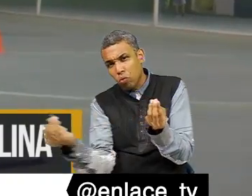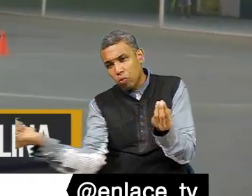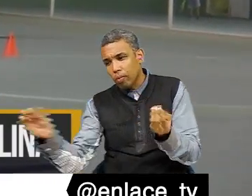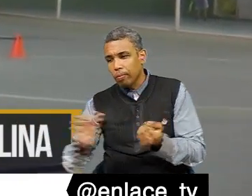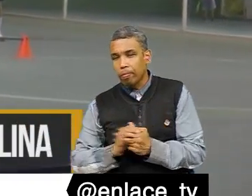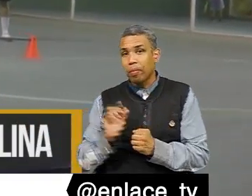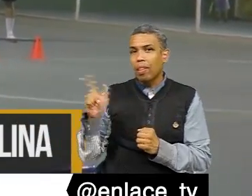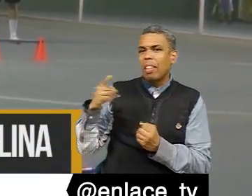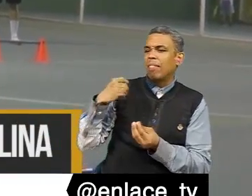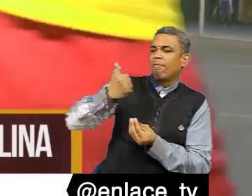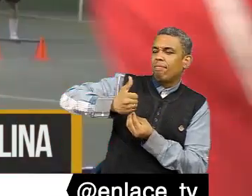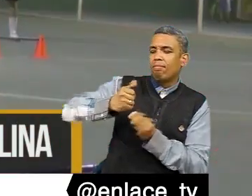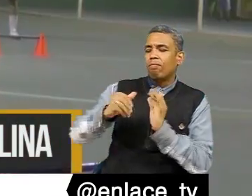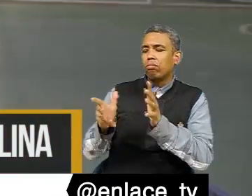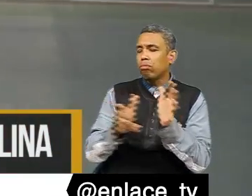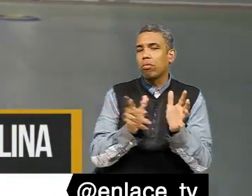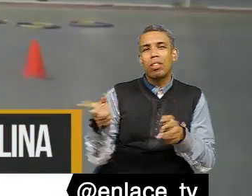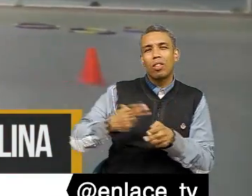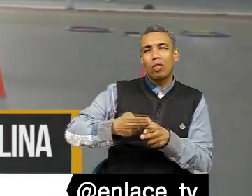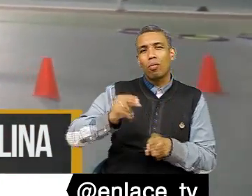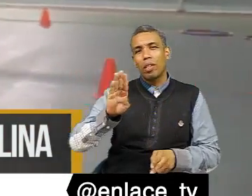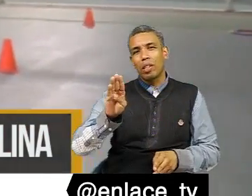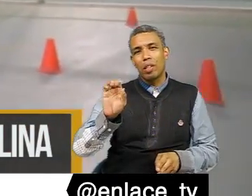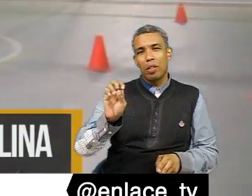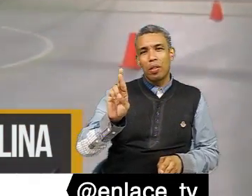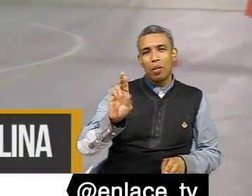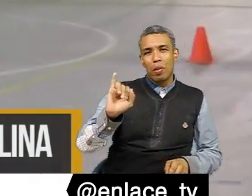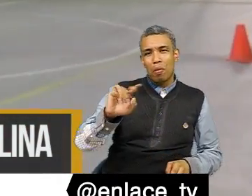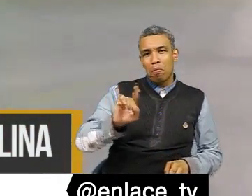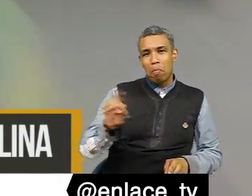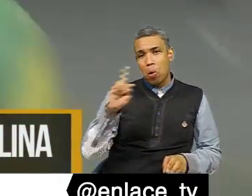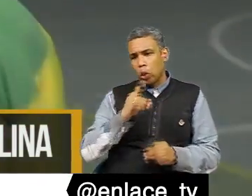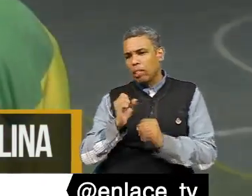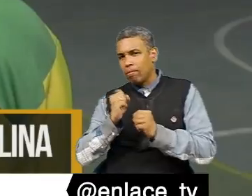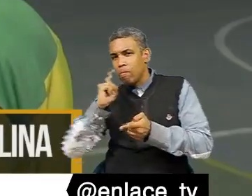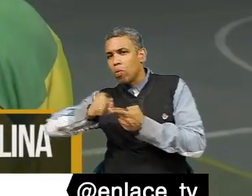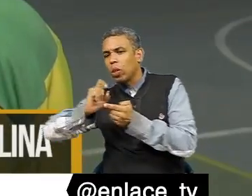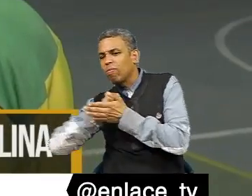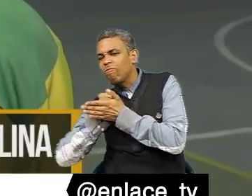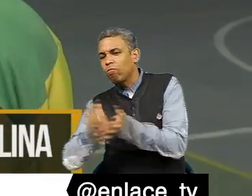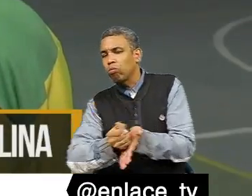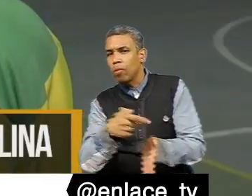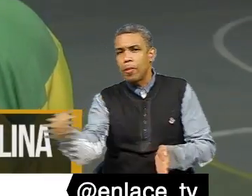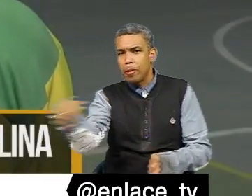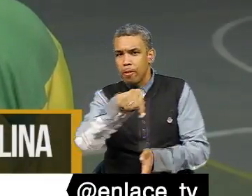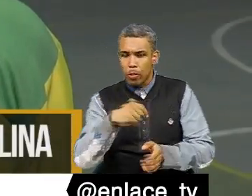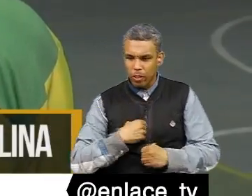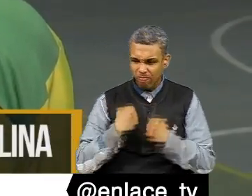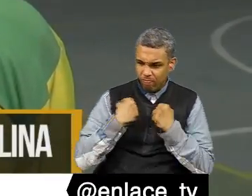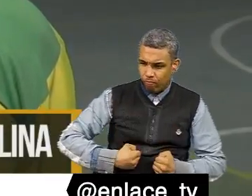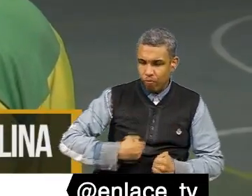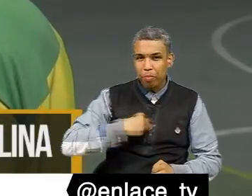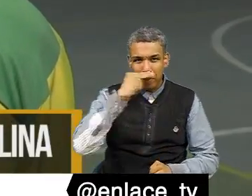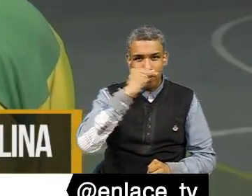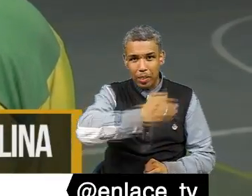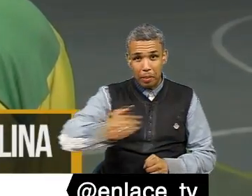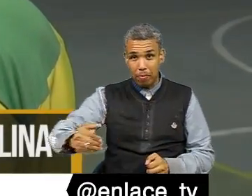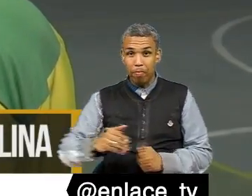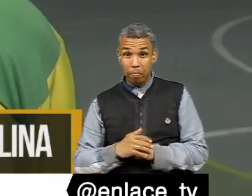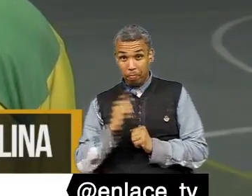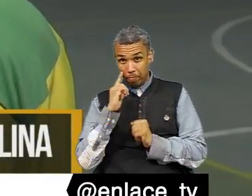Olea hace trabajos de fundamentación para fortalecer las condiciones de los menores. Es un entrenamiento donde se planifica